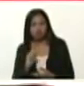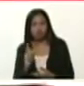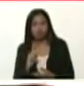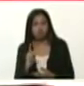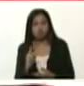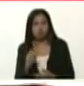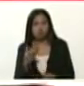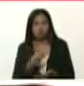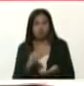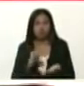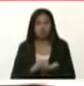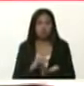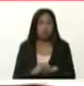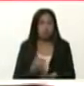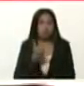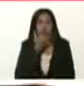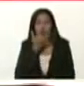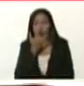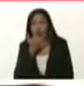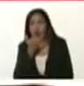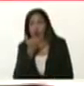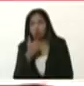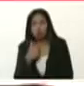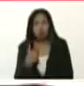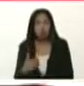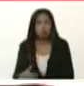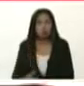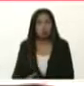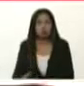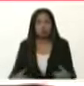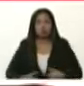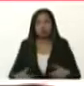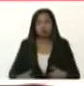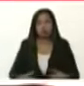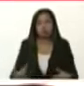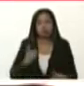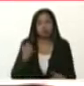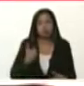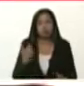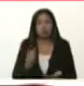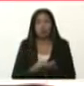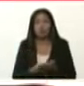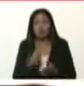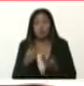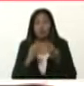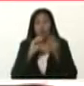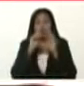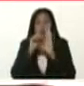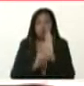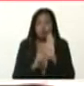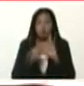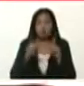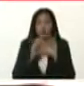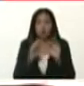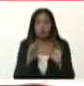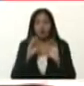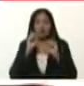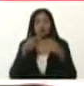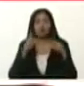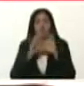Poner la torta. Estoy pariendo los recursos. Pero es para que los optimicen. Y me digan